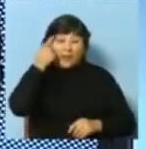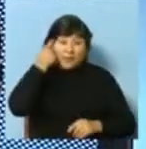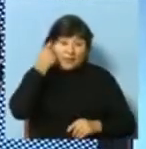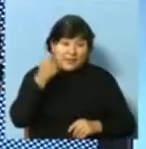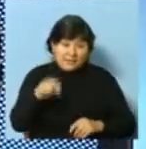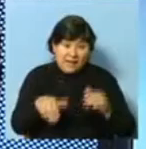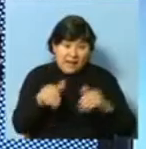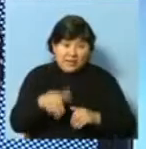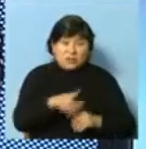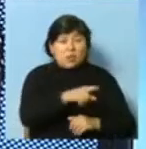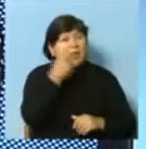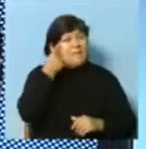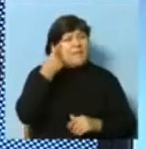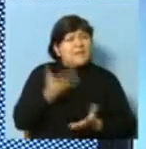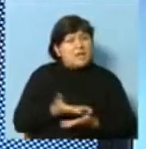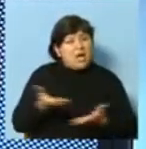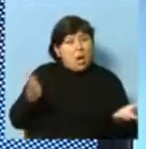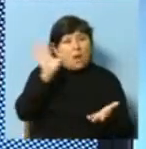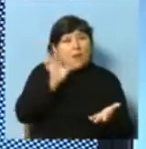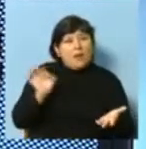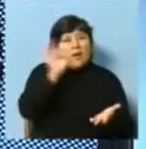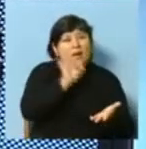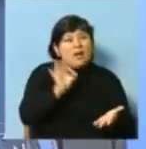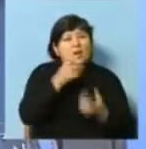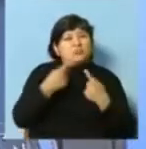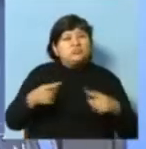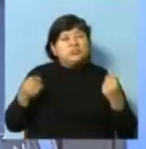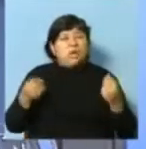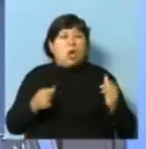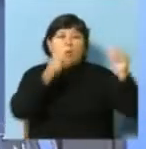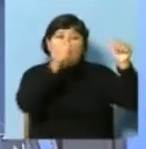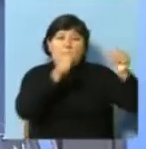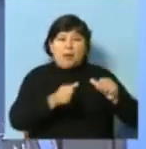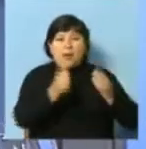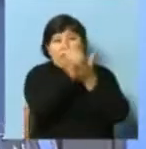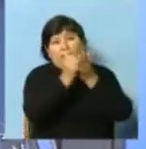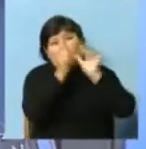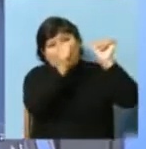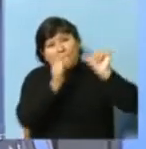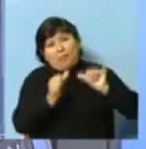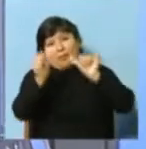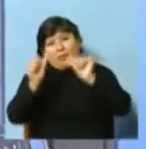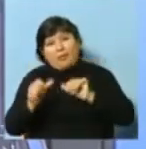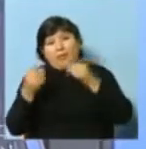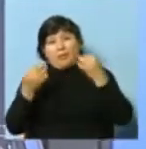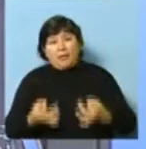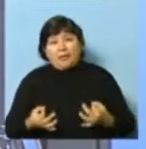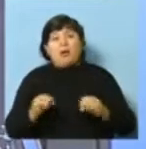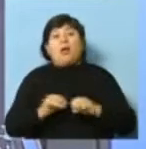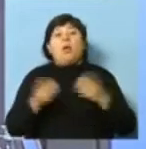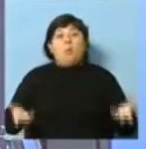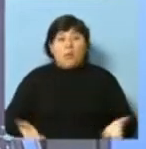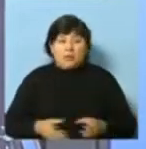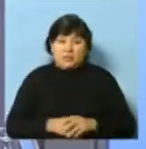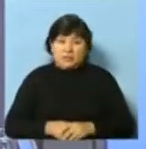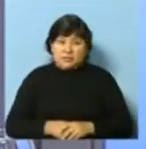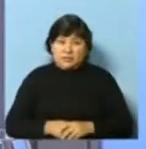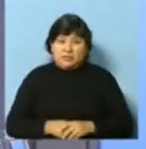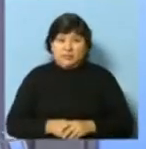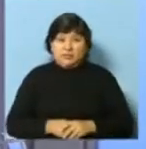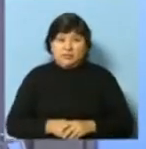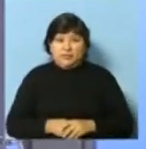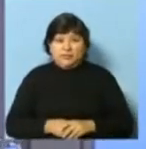campaña en cuanto a pegatina acá en la capital bien fantástica el sentido que